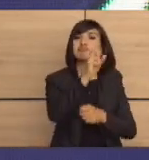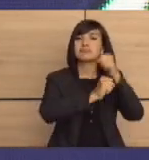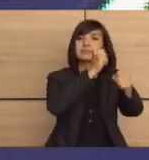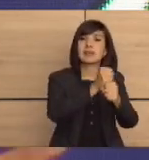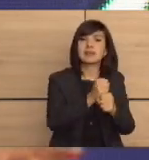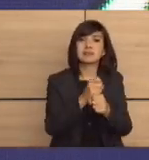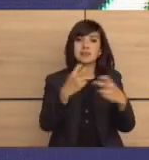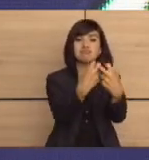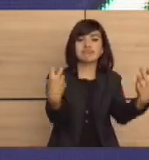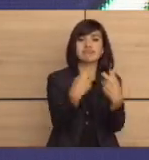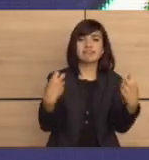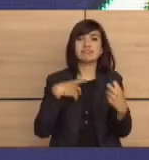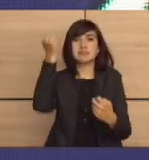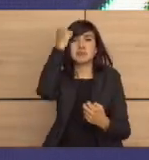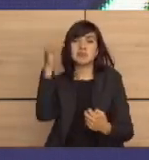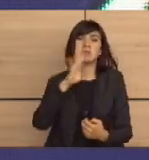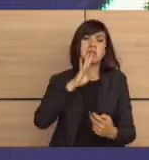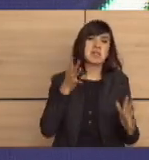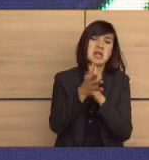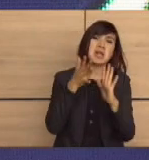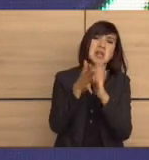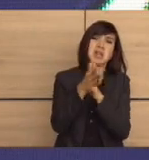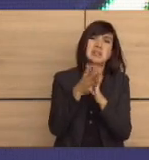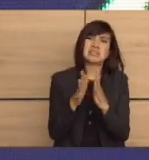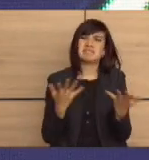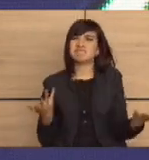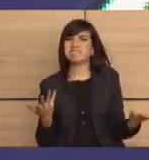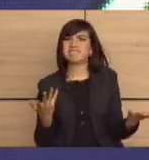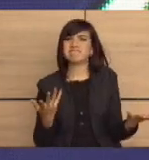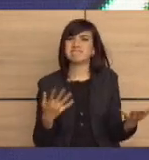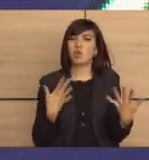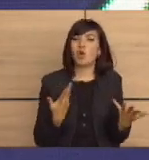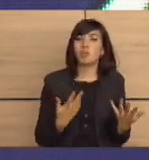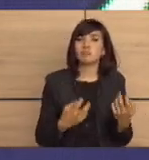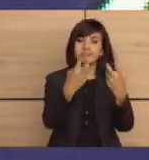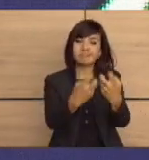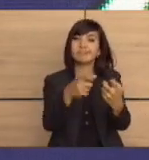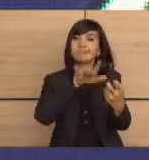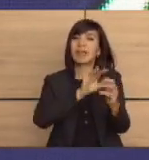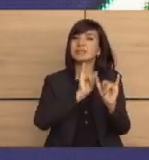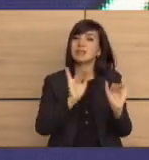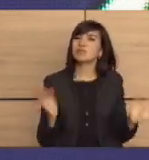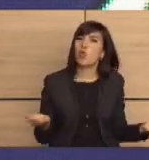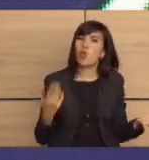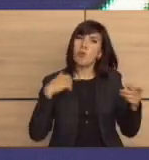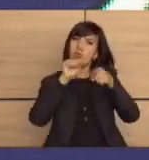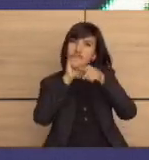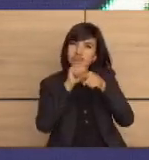desarrollo socioemocional es importante la lúdica y el juego para implementarlo, digamos, en procesos de